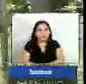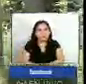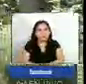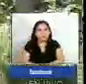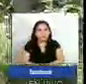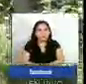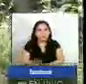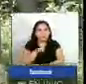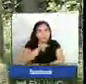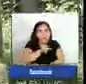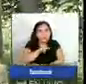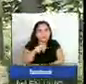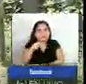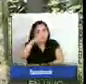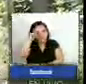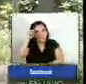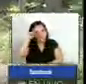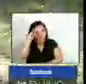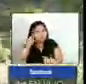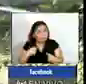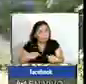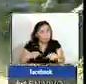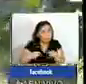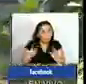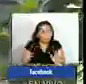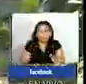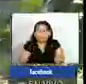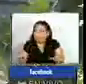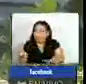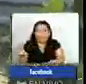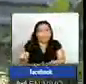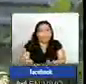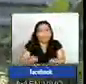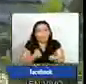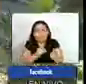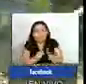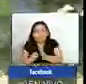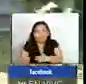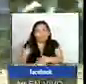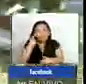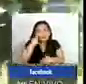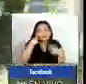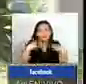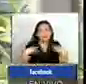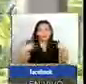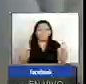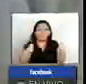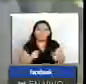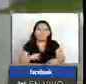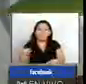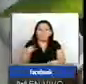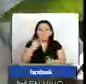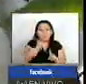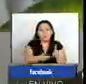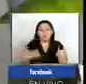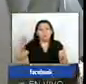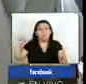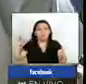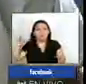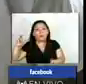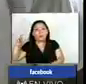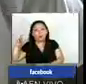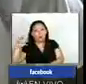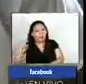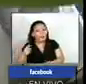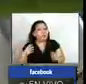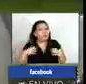Muchos deben continuar con sus labores a falta de otro apoyo o plan de seguridad social. Mientras Carlos trata de llevar